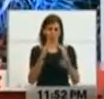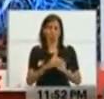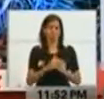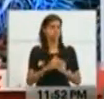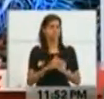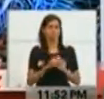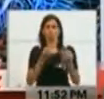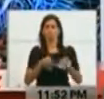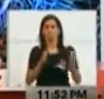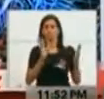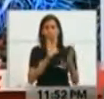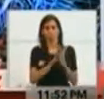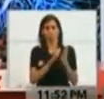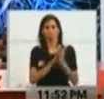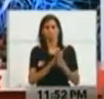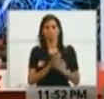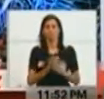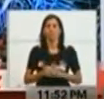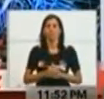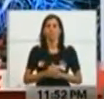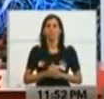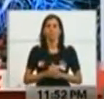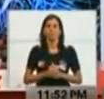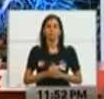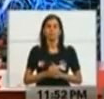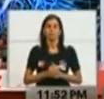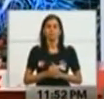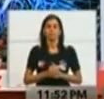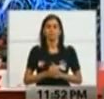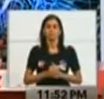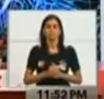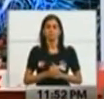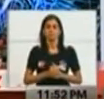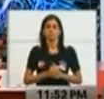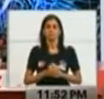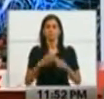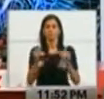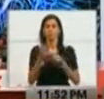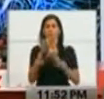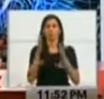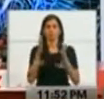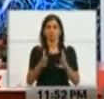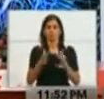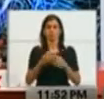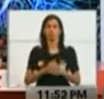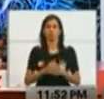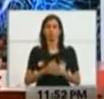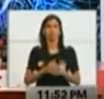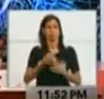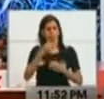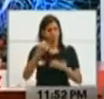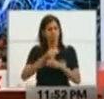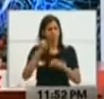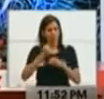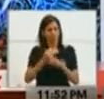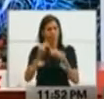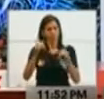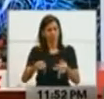Con el ministro Quevedo, Manuel Quevedo. Todos los gobernadores tienen méritos en este gran trabajo que se está